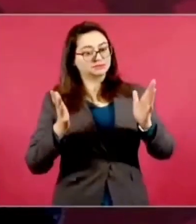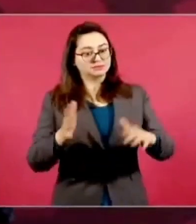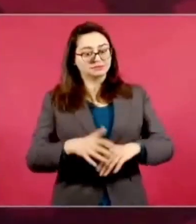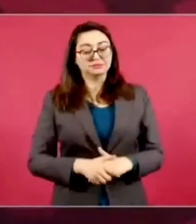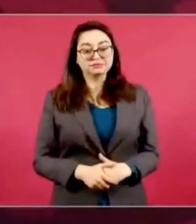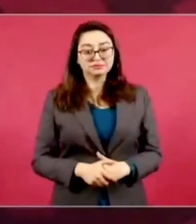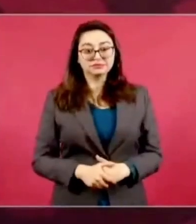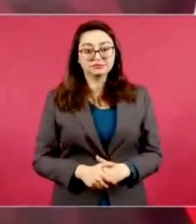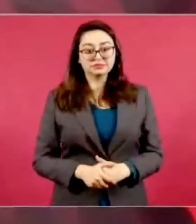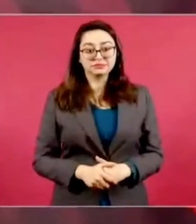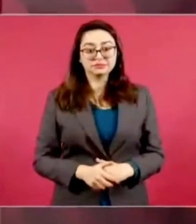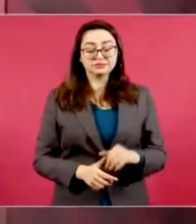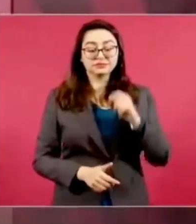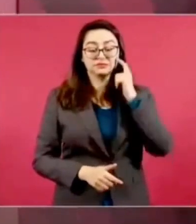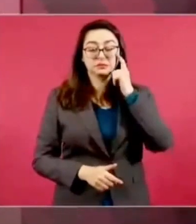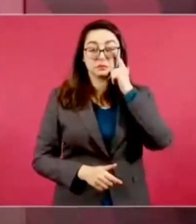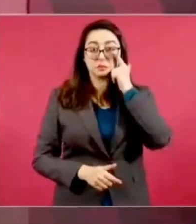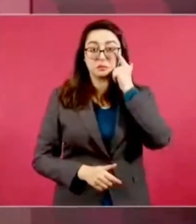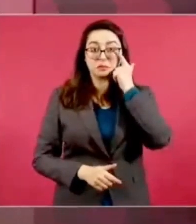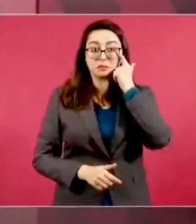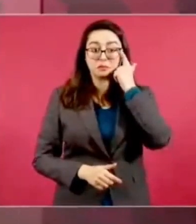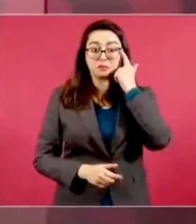a que tratamos el tema